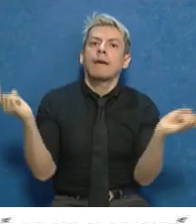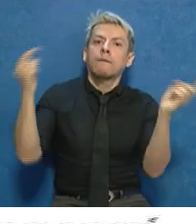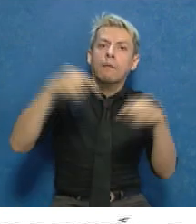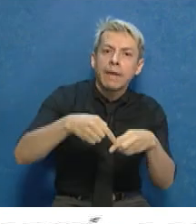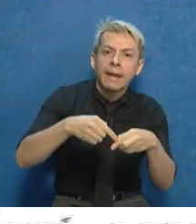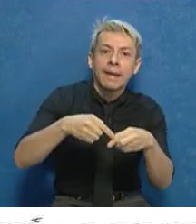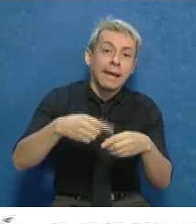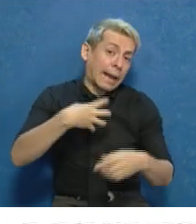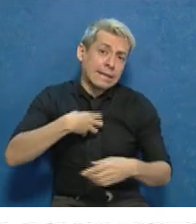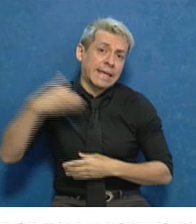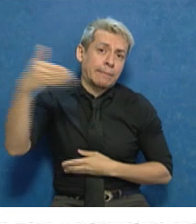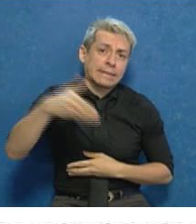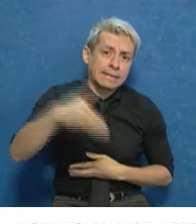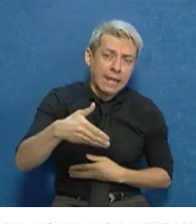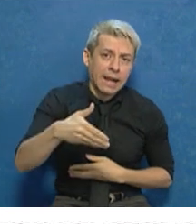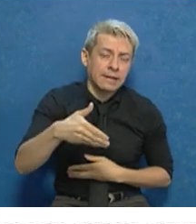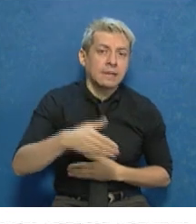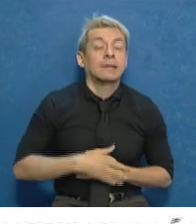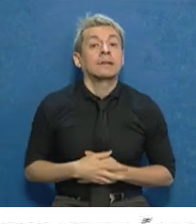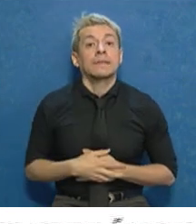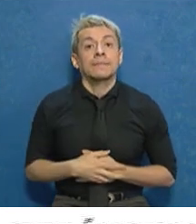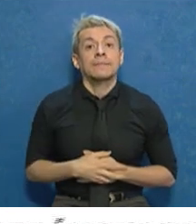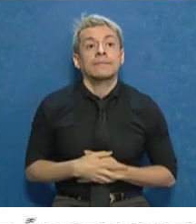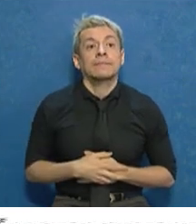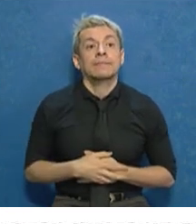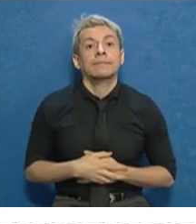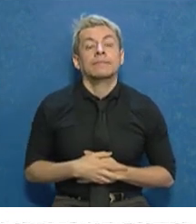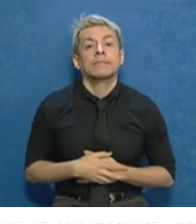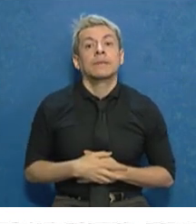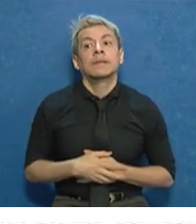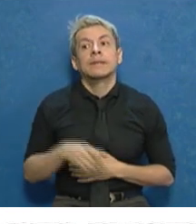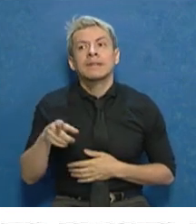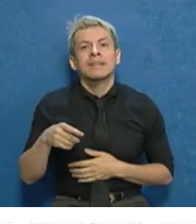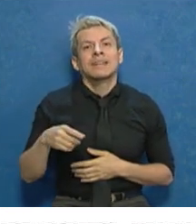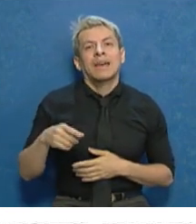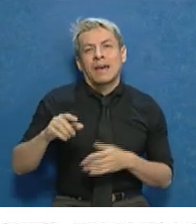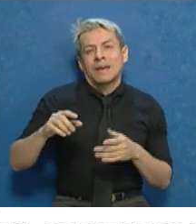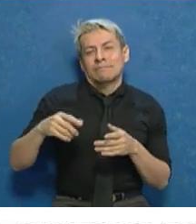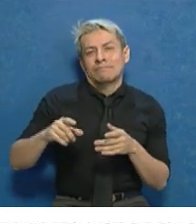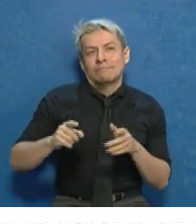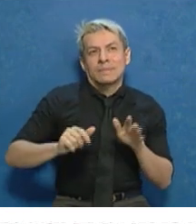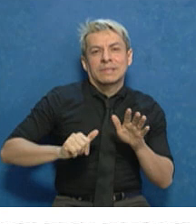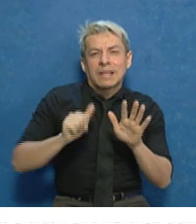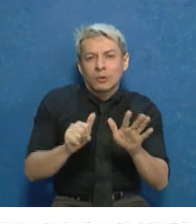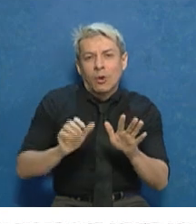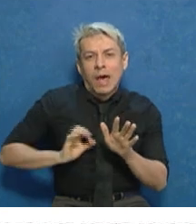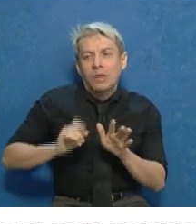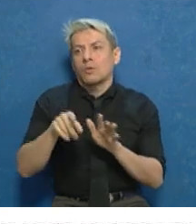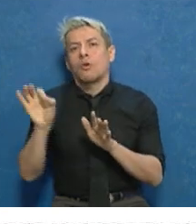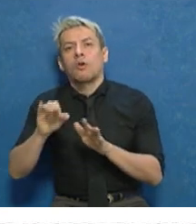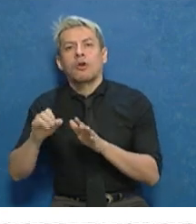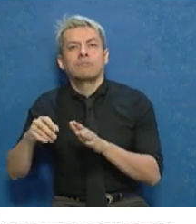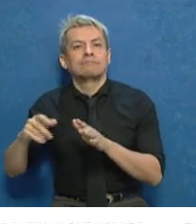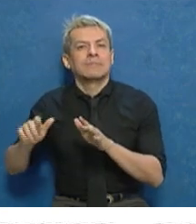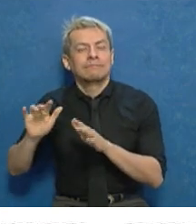clases presenciales, sobre todo en los últimos años de los distintos ciclos? Bueno, ¿qué pasó en esa reunión? No se tomó ese tipo